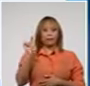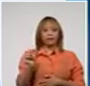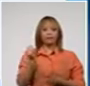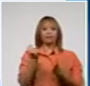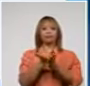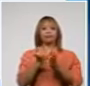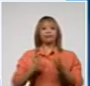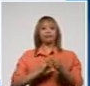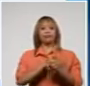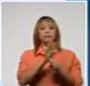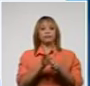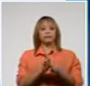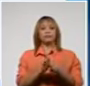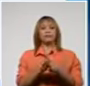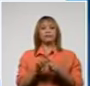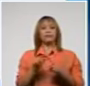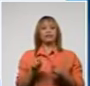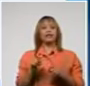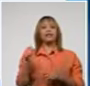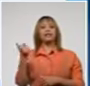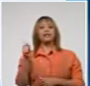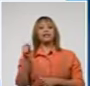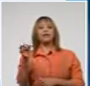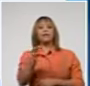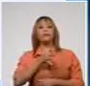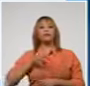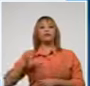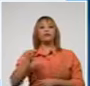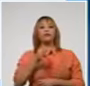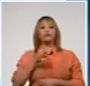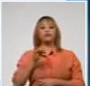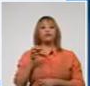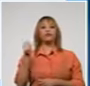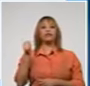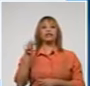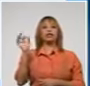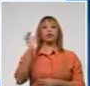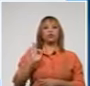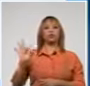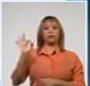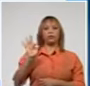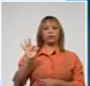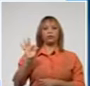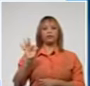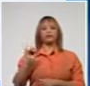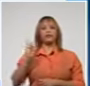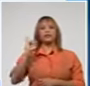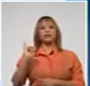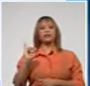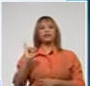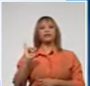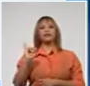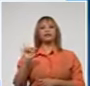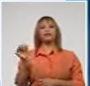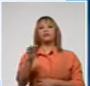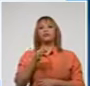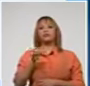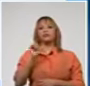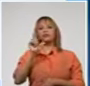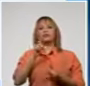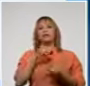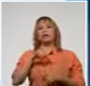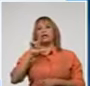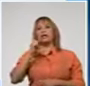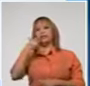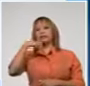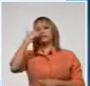confirmados, 10 son del municipio 10 de octubre, 6 del municipio La Lisa,